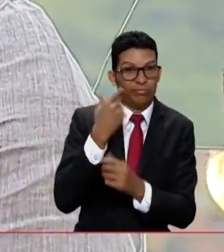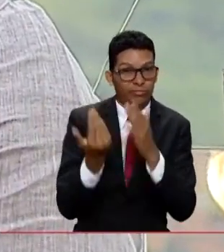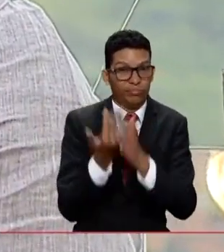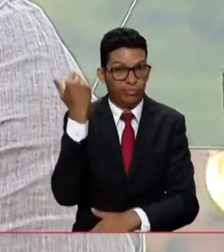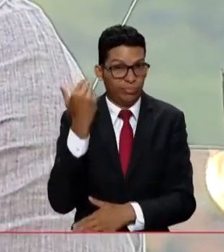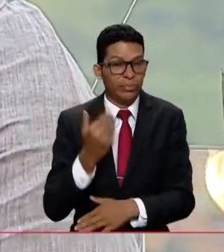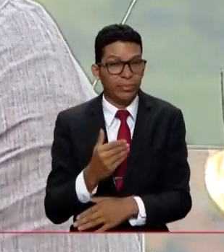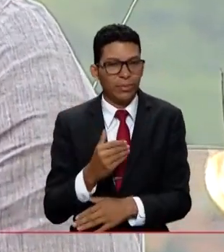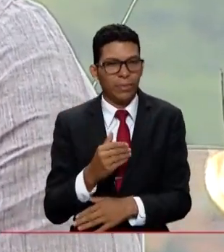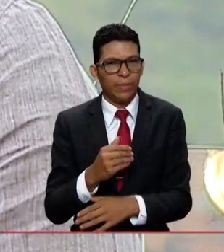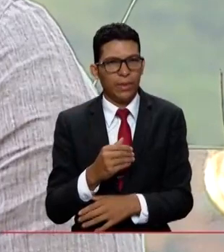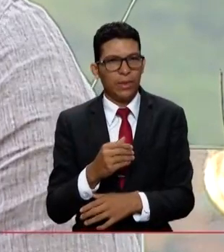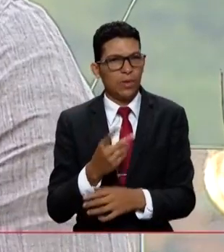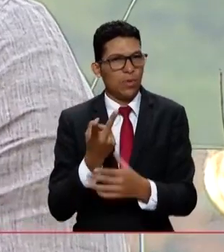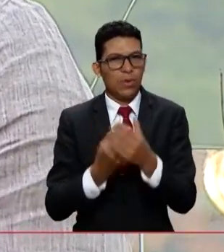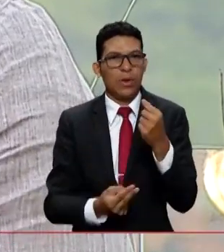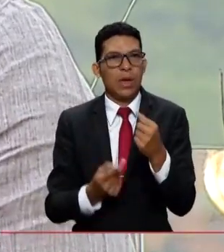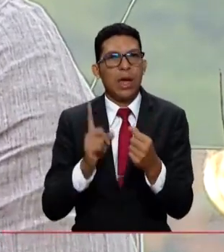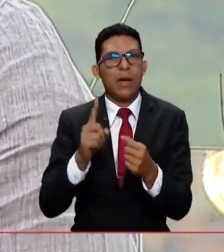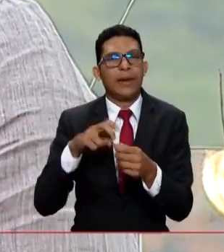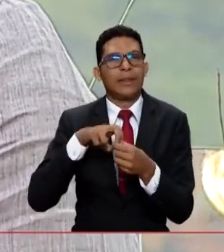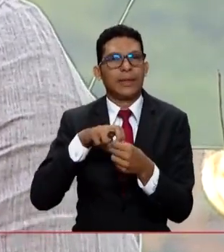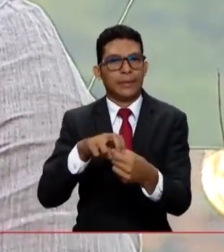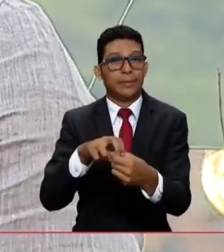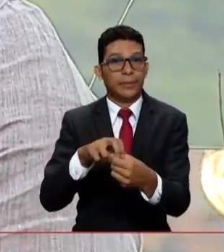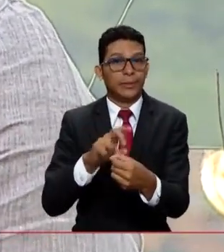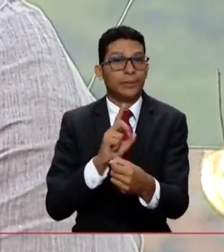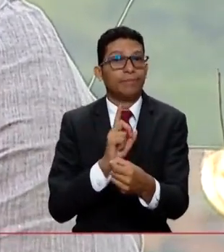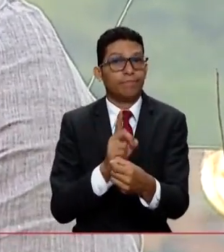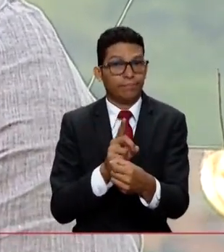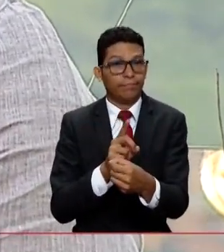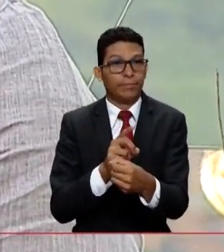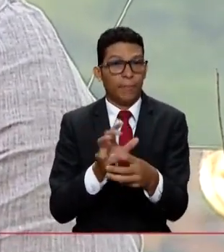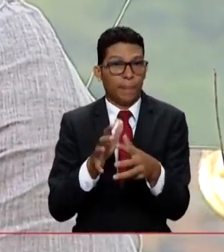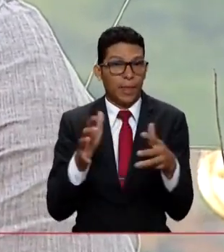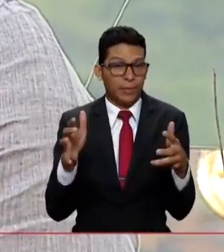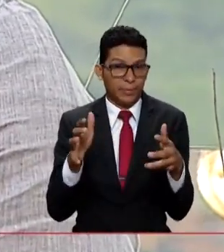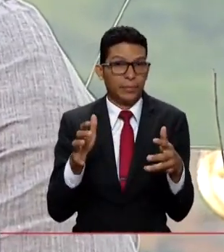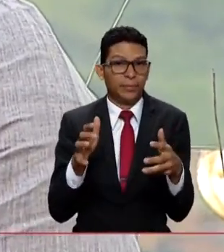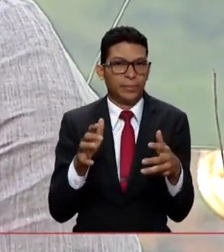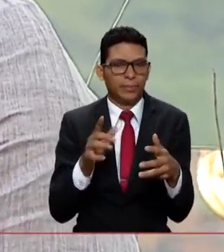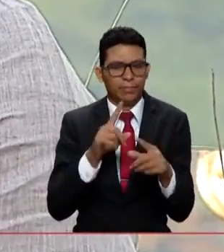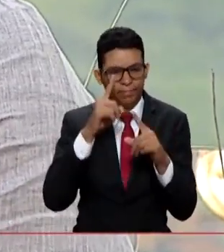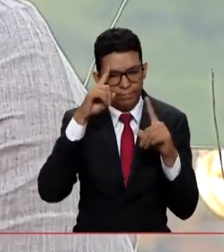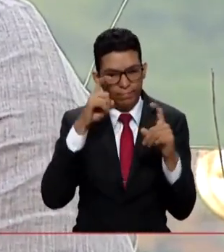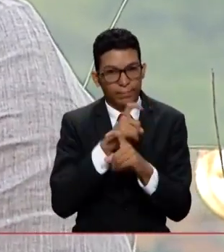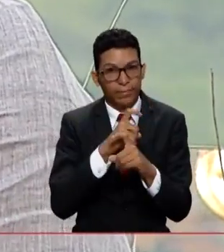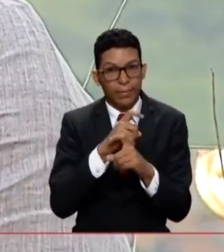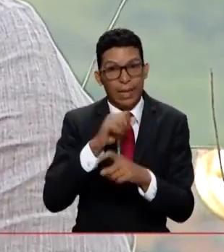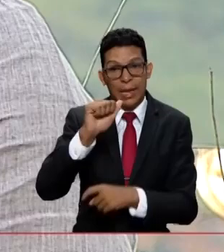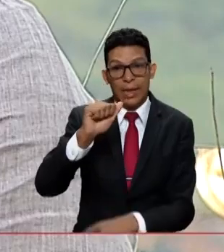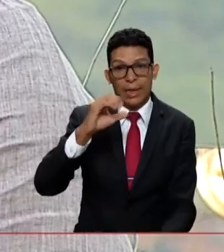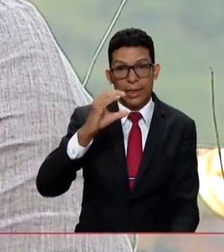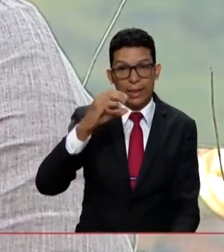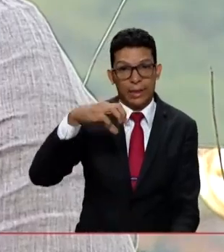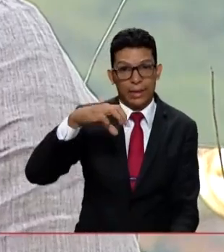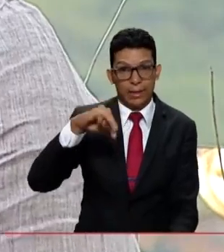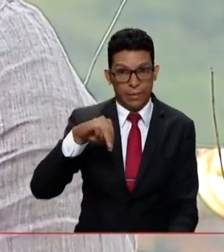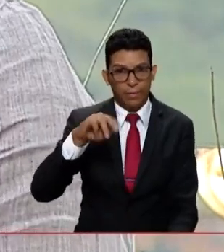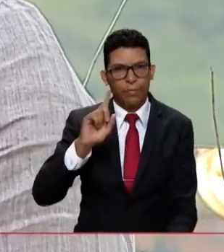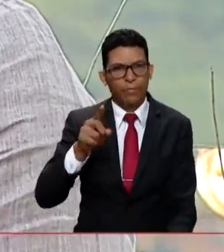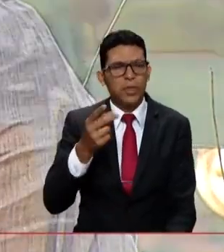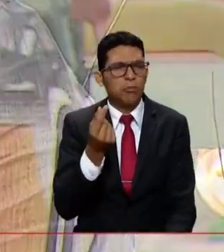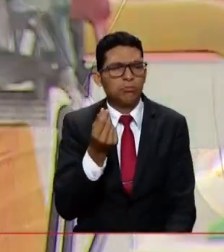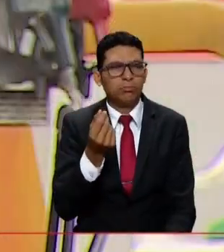pregunta del millón es que se está metiendo con el sector de transportes, y esa es la gran pregunta que tienen ellos. Es decir, si el diésel que está en estos momentos en un precio